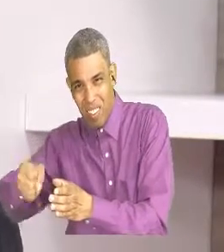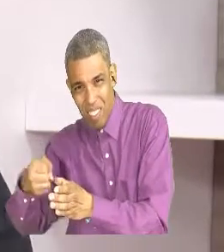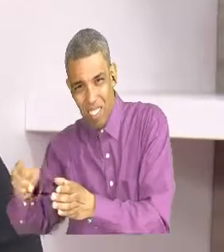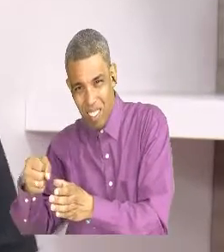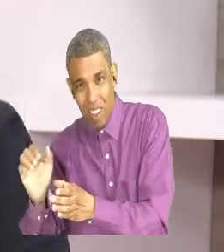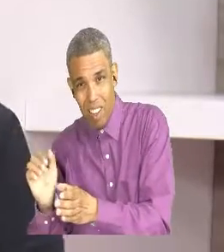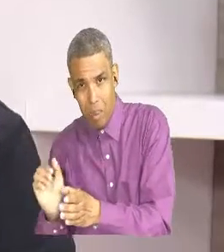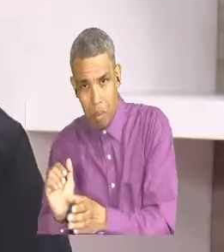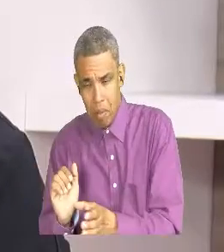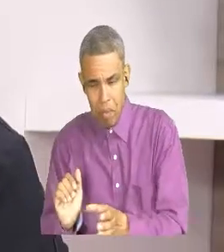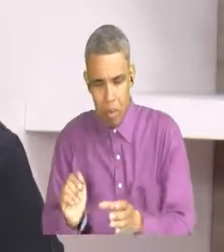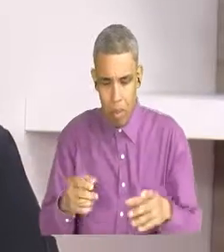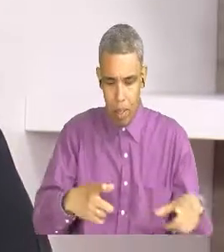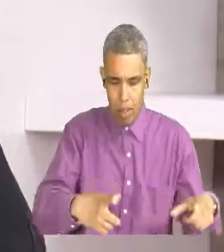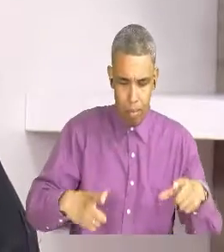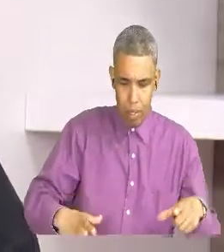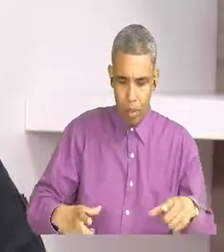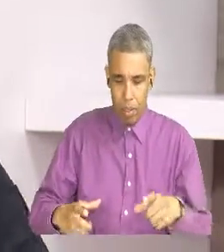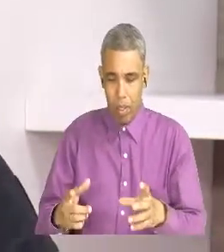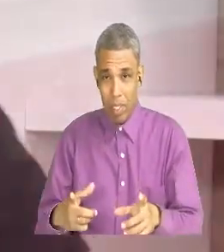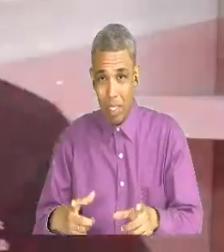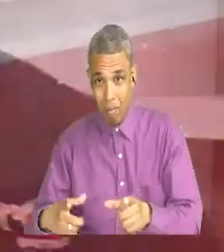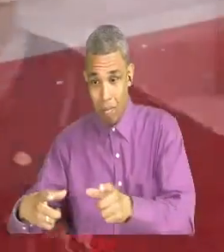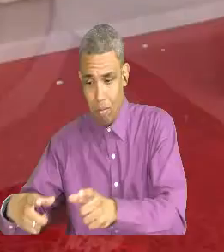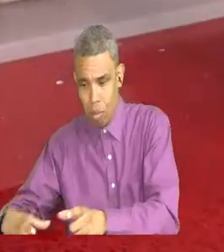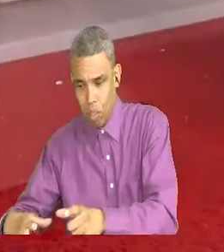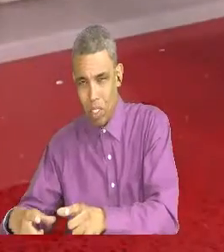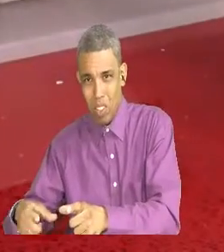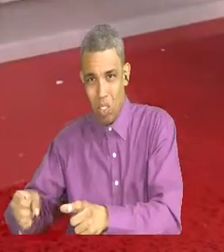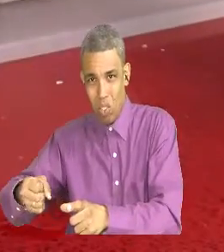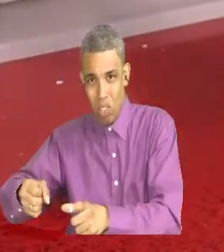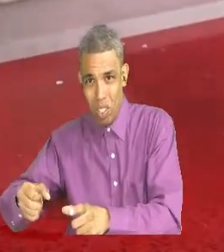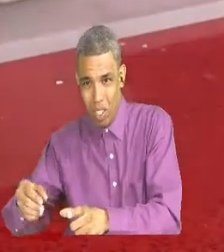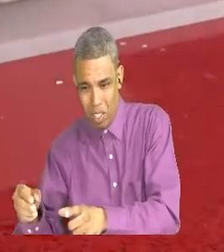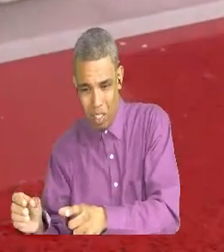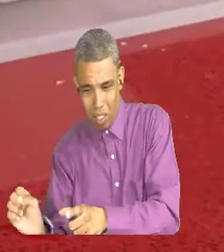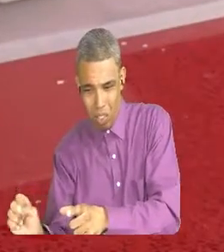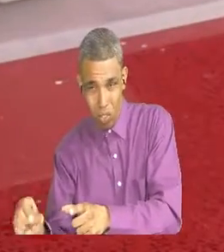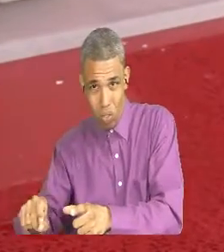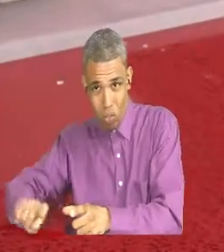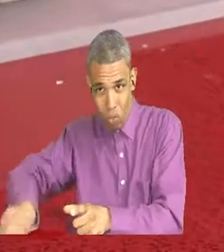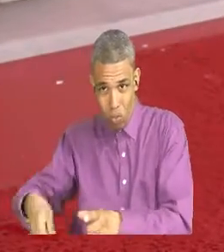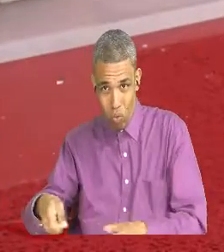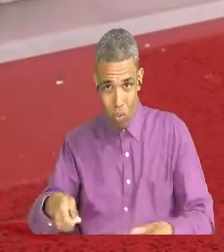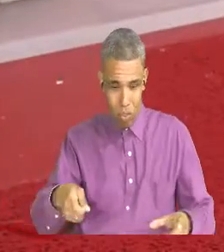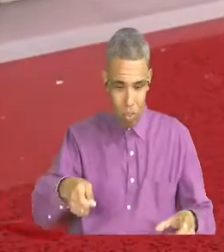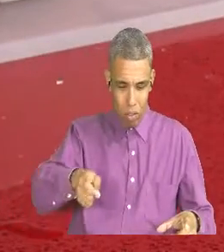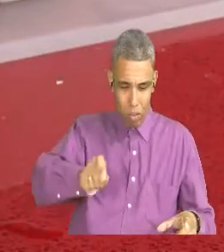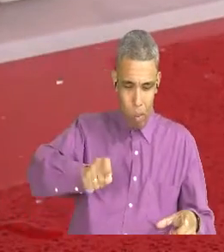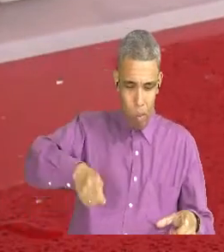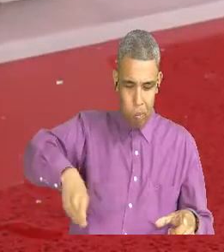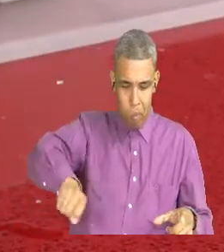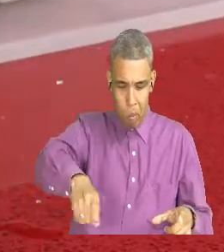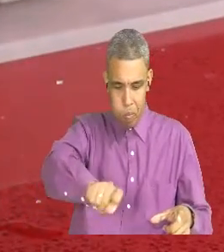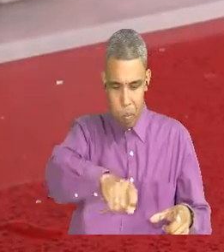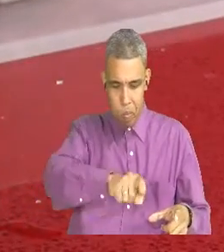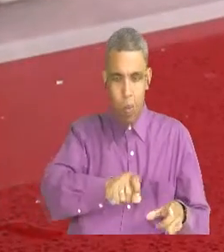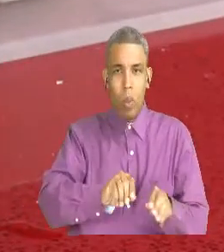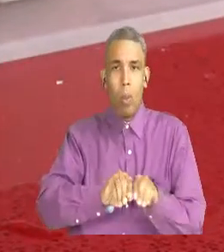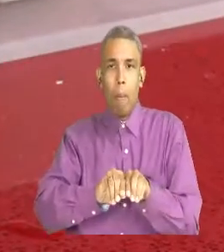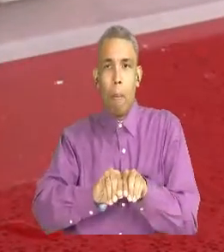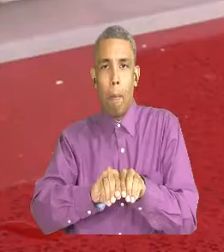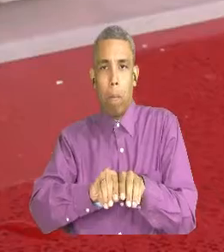el plato. Perfecto. En el restaurante montamos sin salsa y después es que bañamos con la preparación. Con la preparación. Que hay una muy